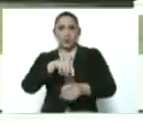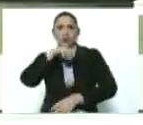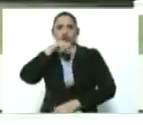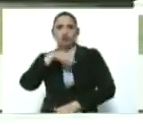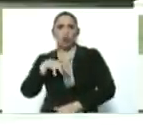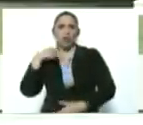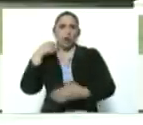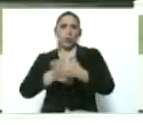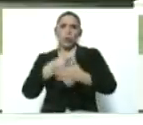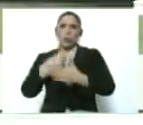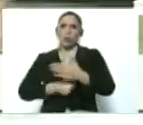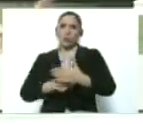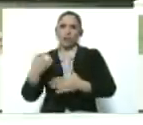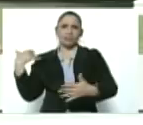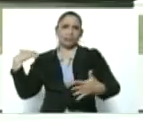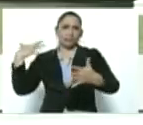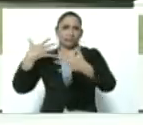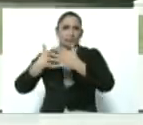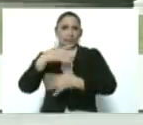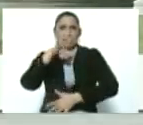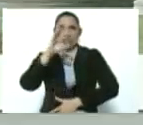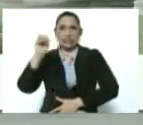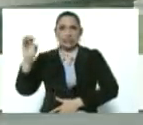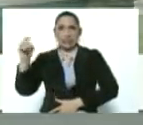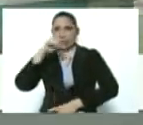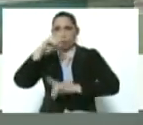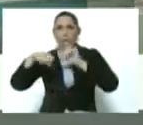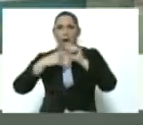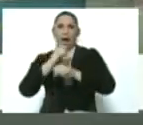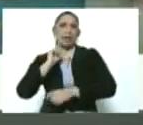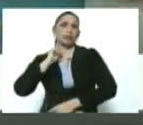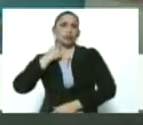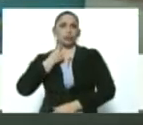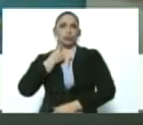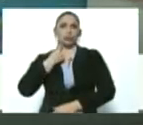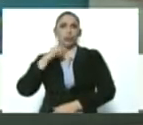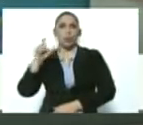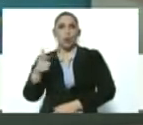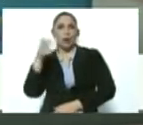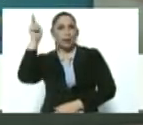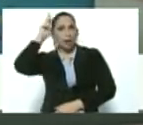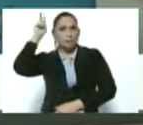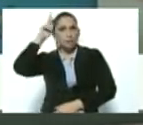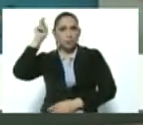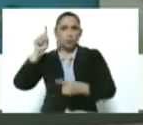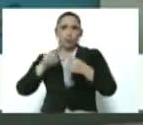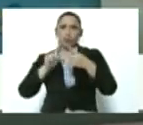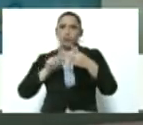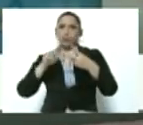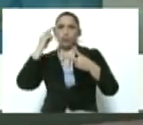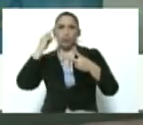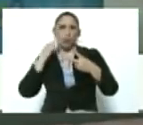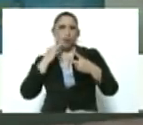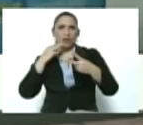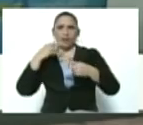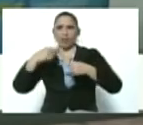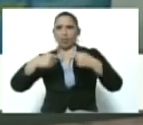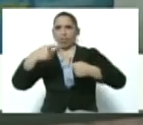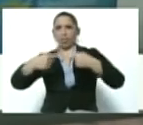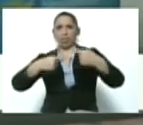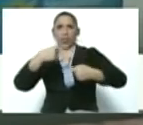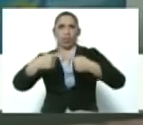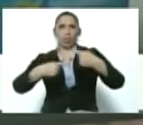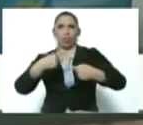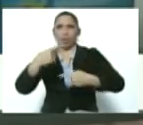500 años de guaicaipuro desde josé leonardo chirinos desde bolívar y la generación de libertador desde